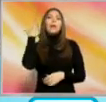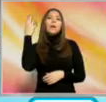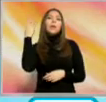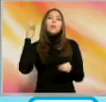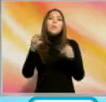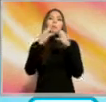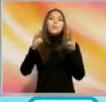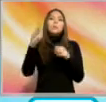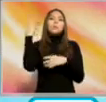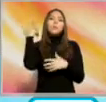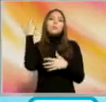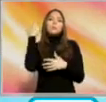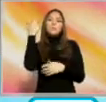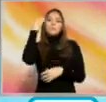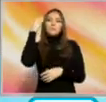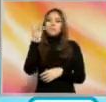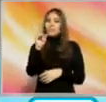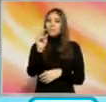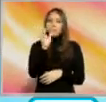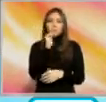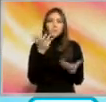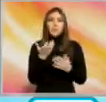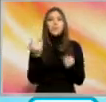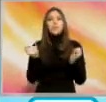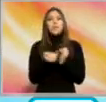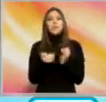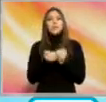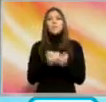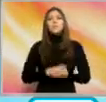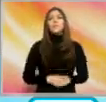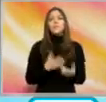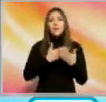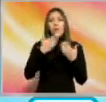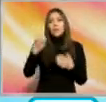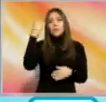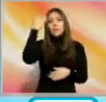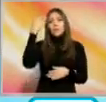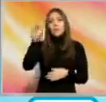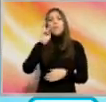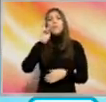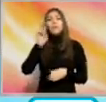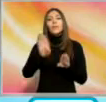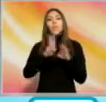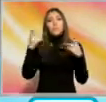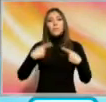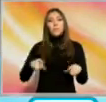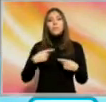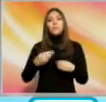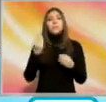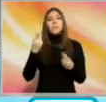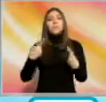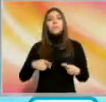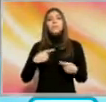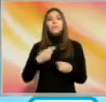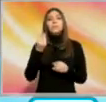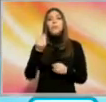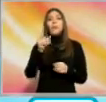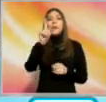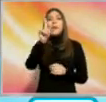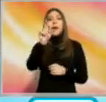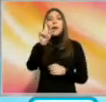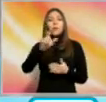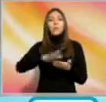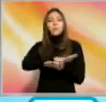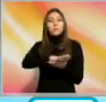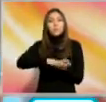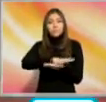ya no se puede hacer. Lavar, yo he visto ahora, pues en estas épocas de convivir, la gente tira mucha agua cuando